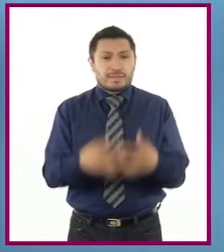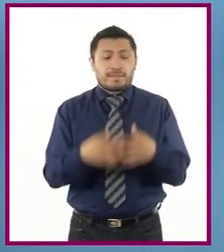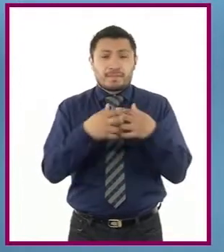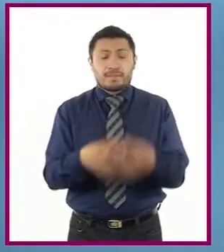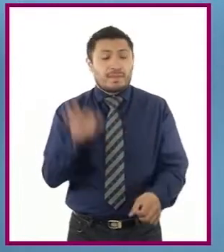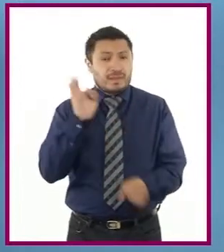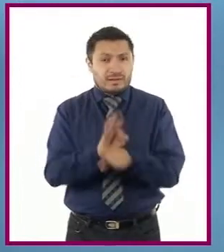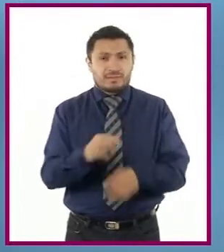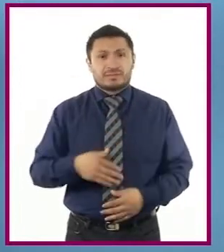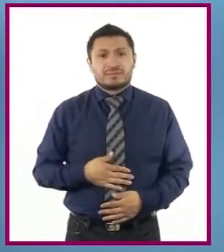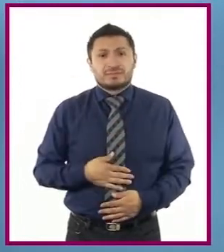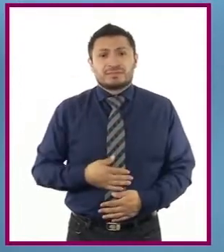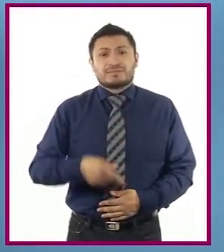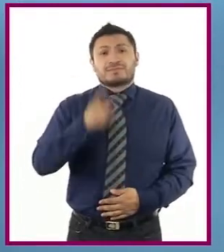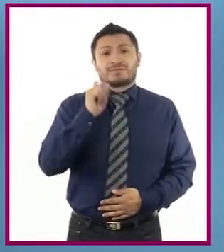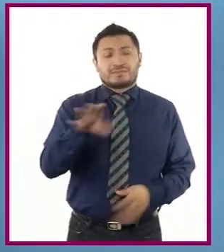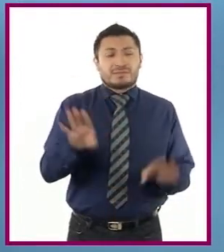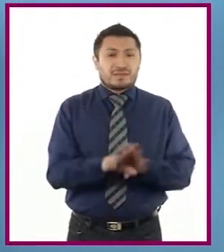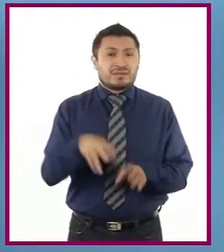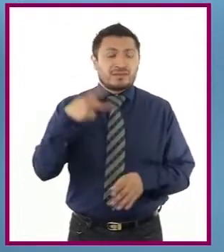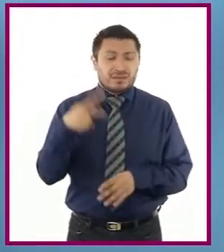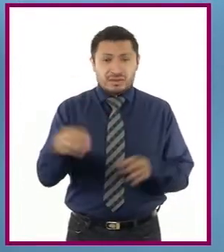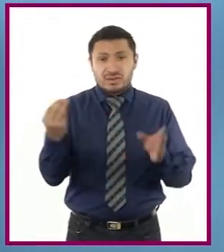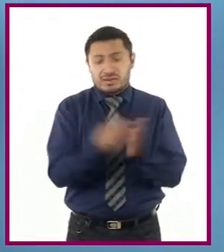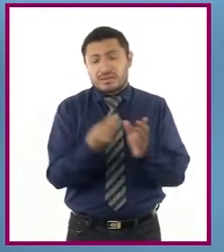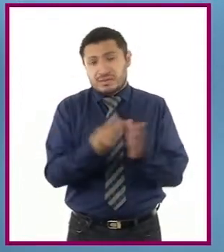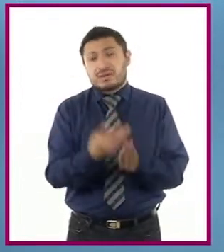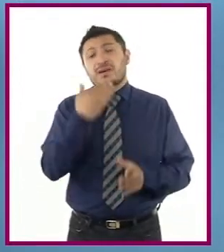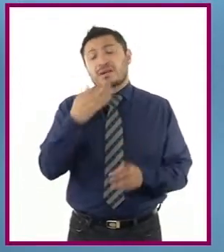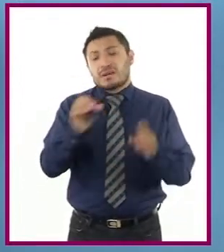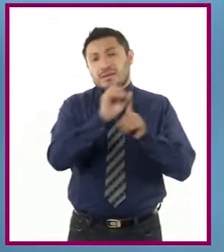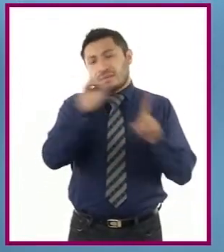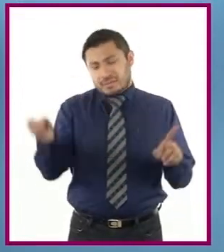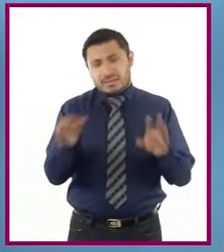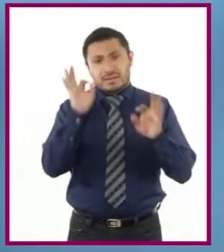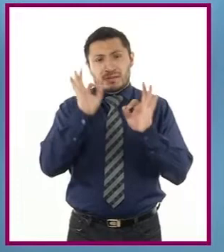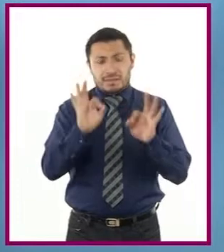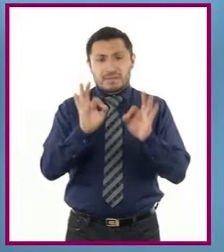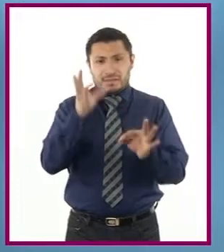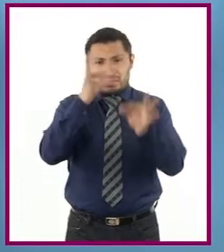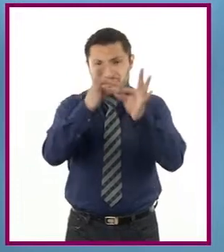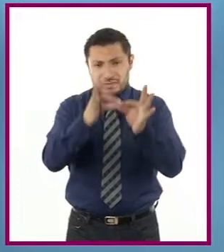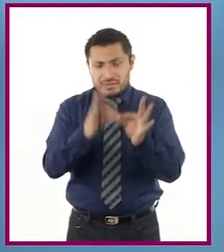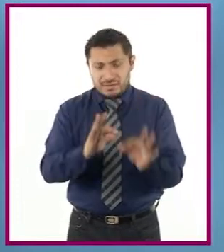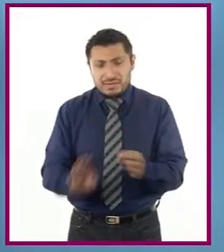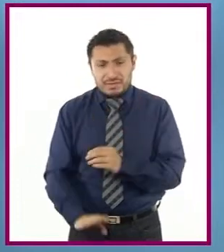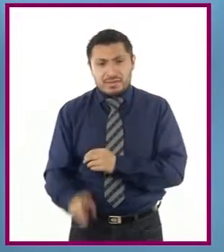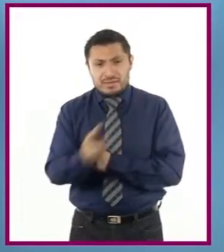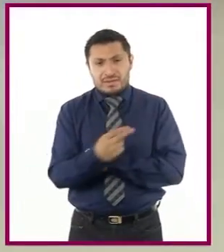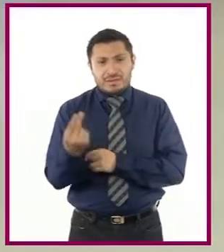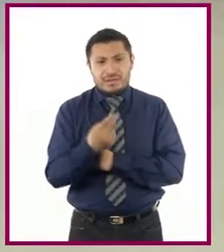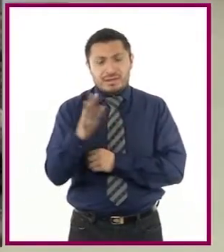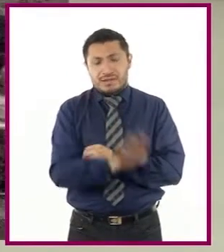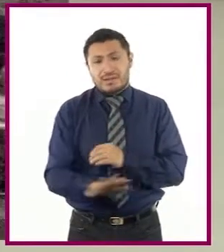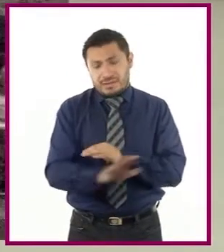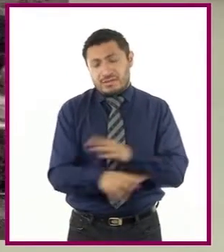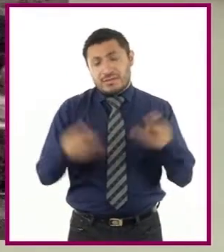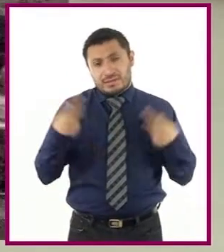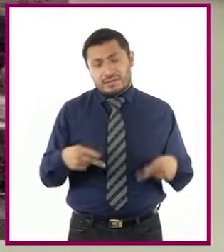los protegiera. Se trataba de propiedades bien organizadas que satisfacían las necesidades básicas de sus habitantes.